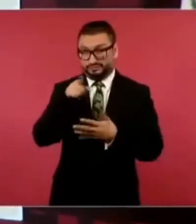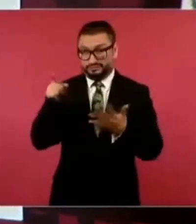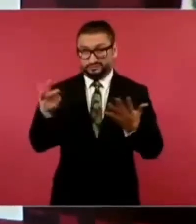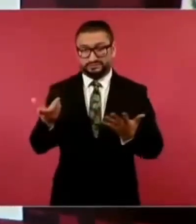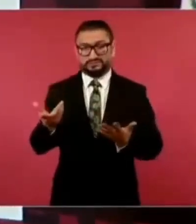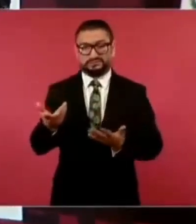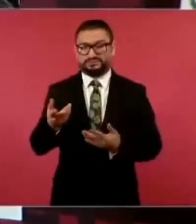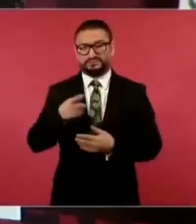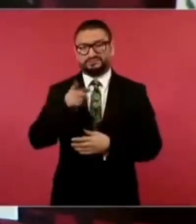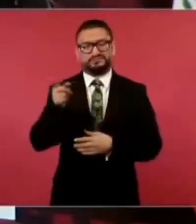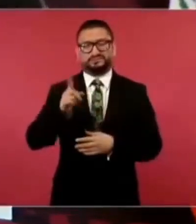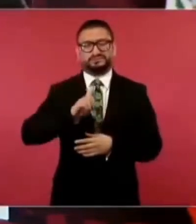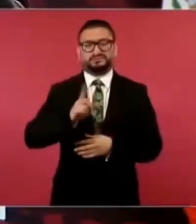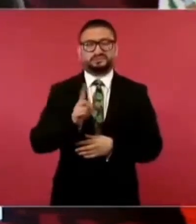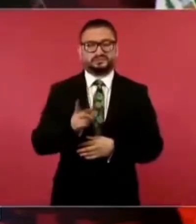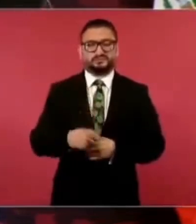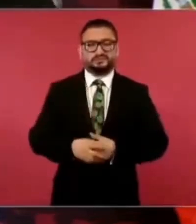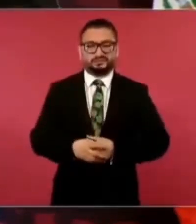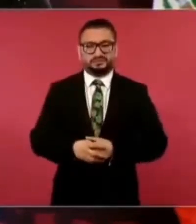no,